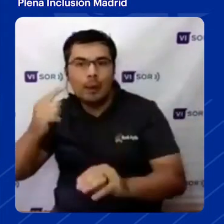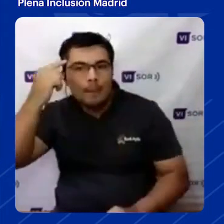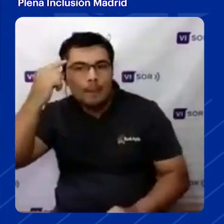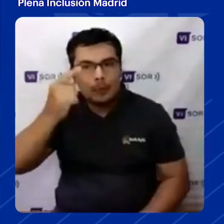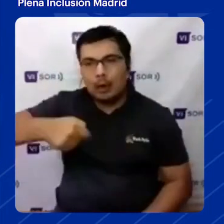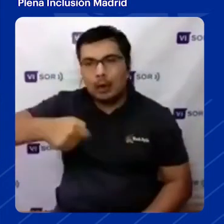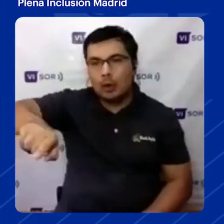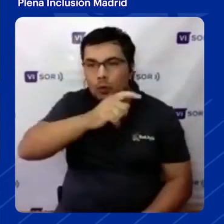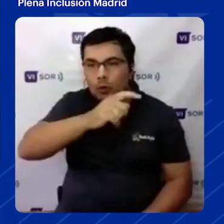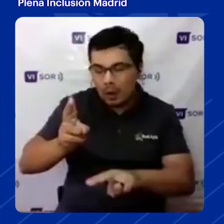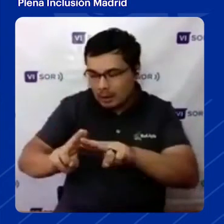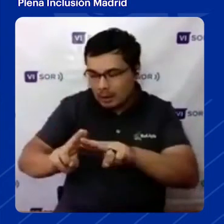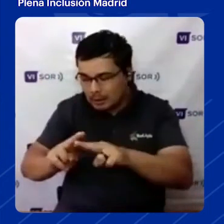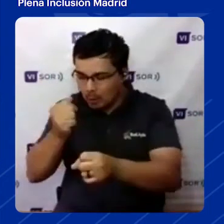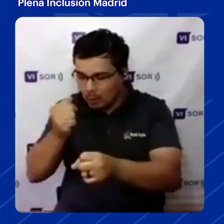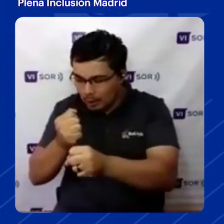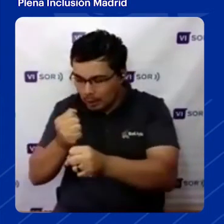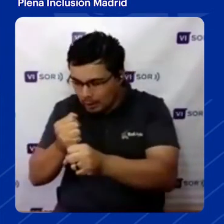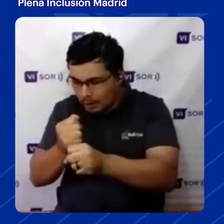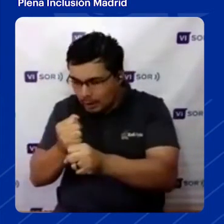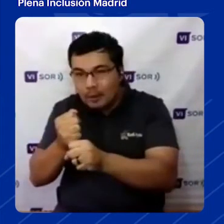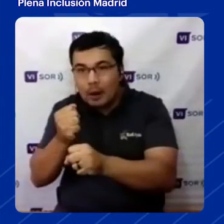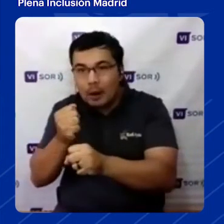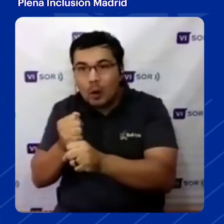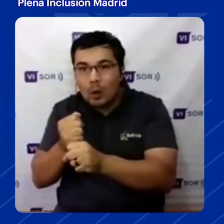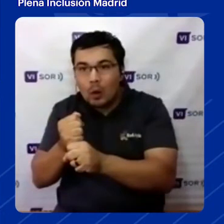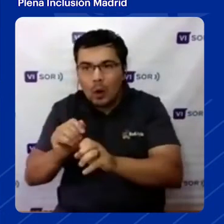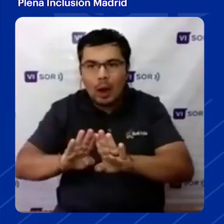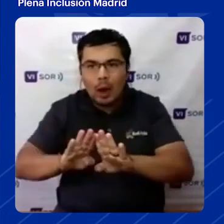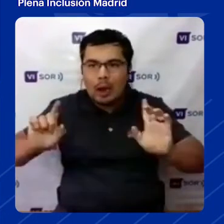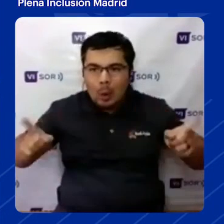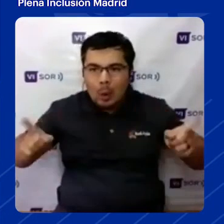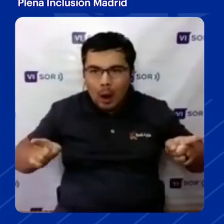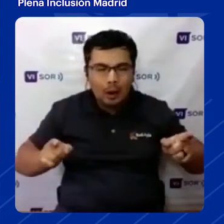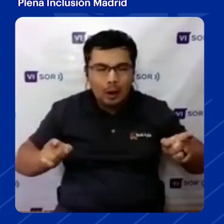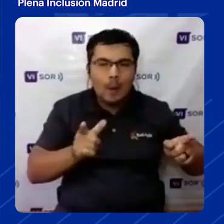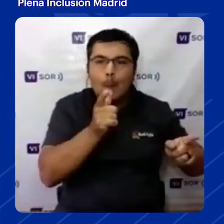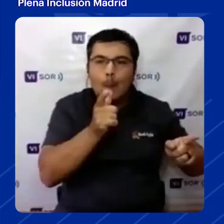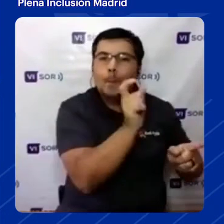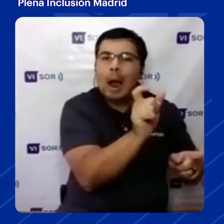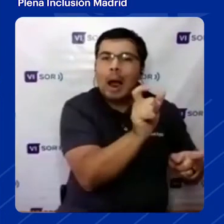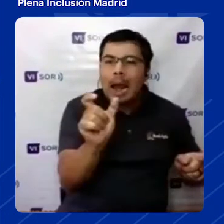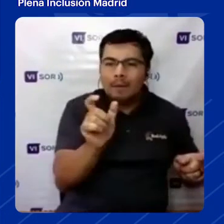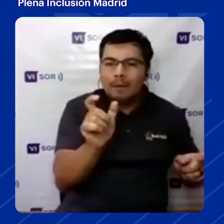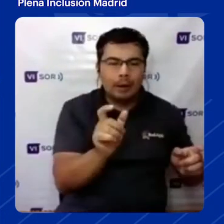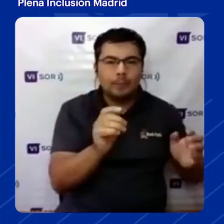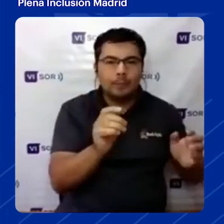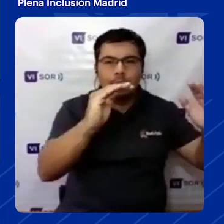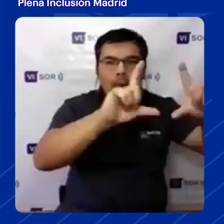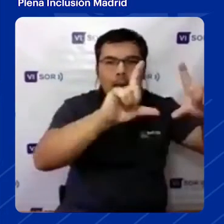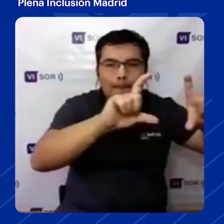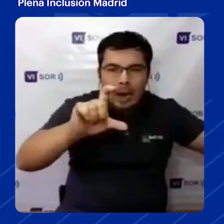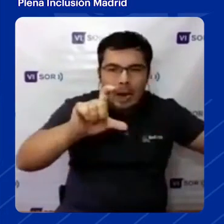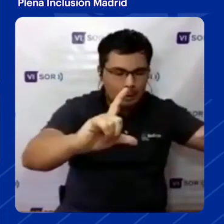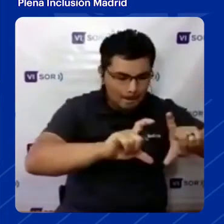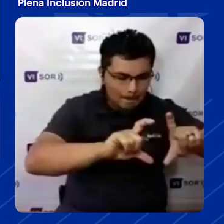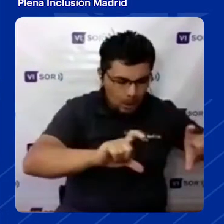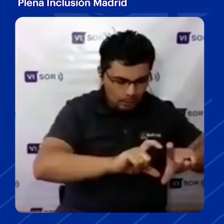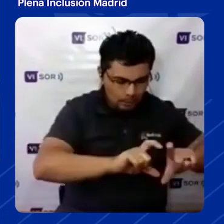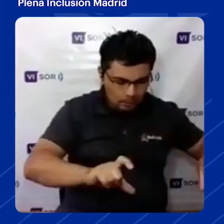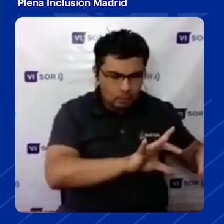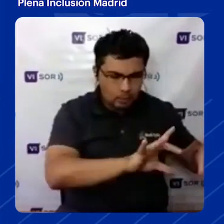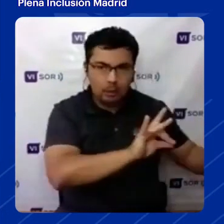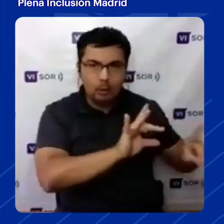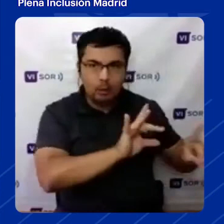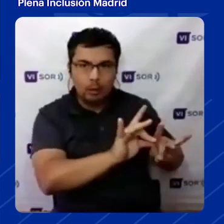frase por frase, párrafo por párrafo, de la lectura fácil. Pues al final estaríamos haciendo un texto